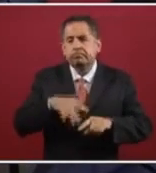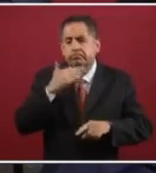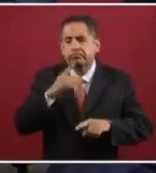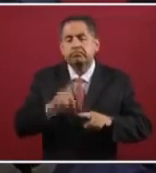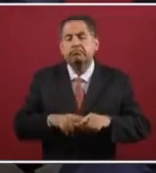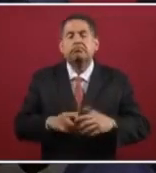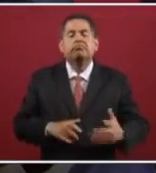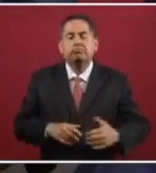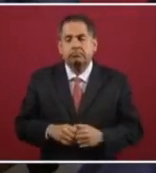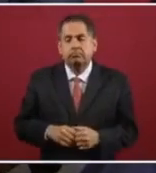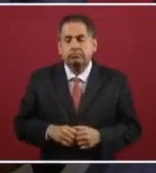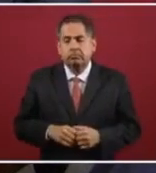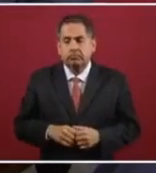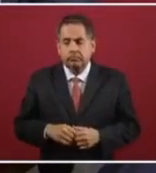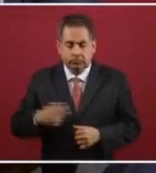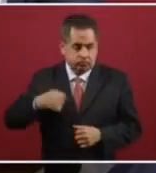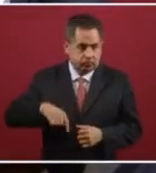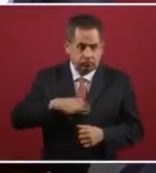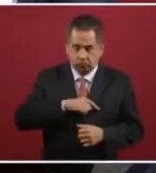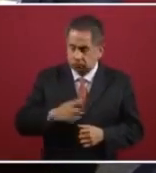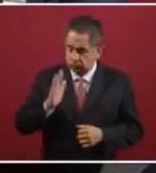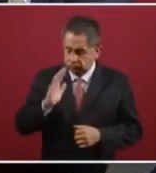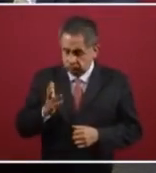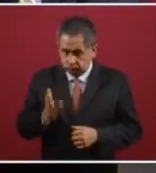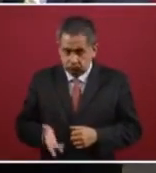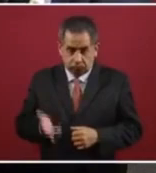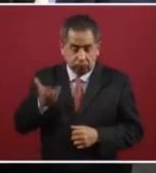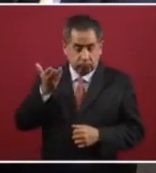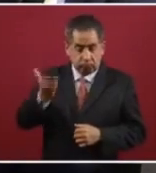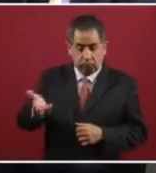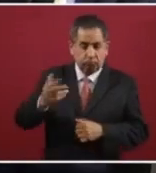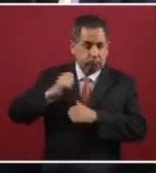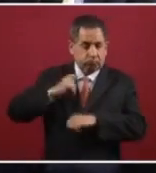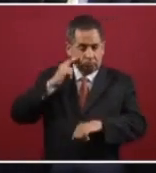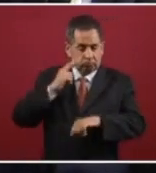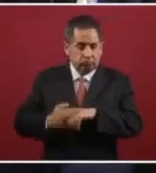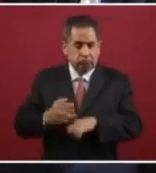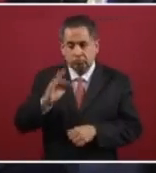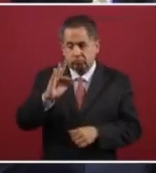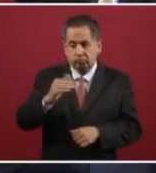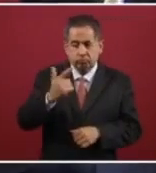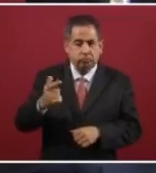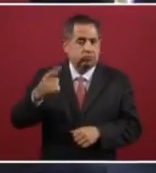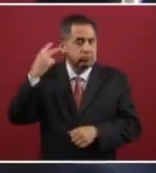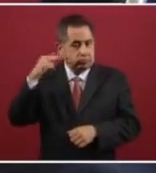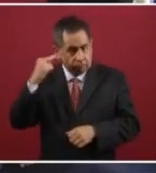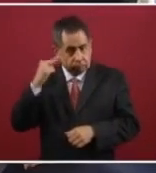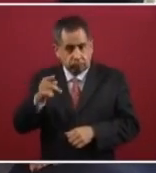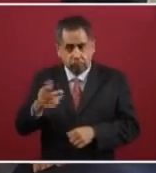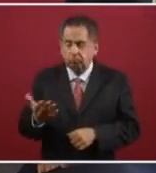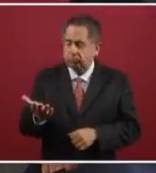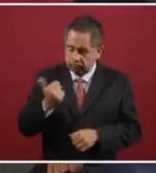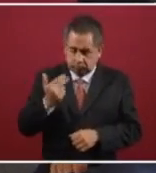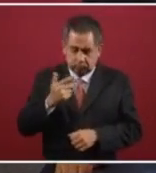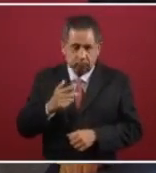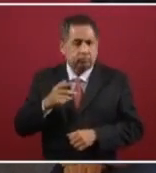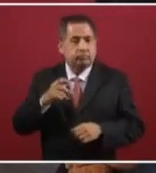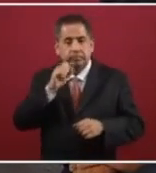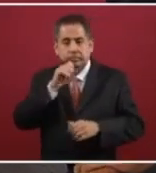Y estamos pidiendo al fiscal general que se atraiga este